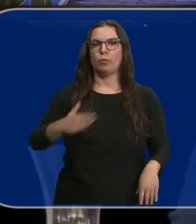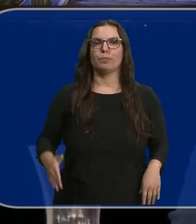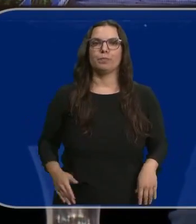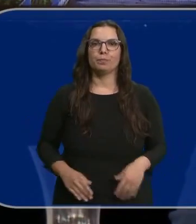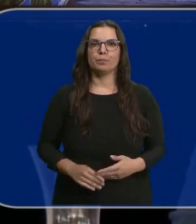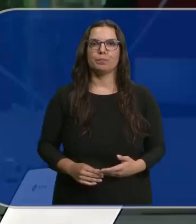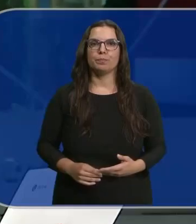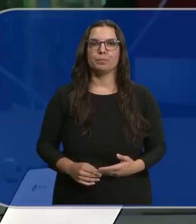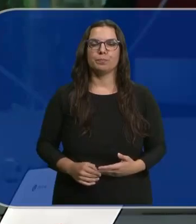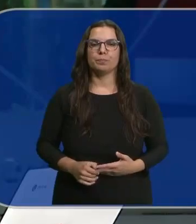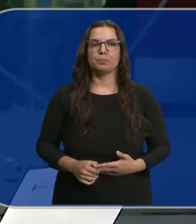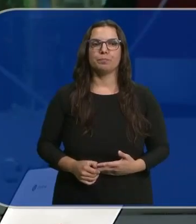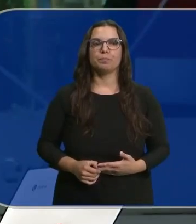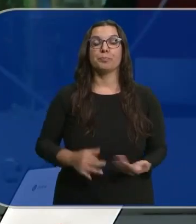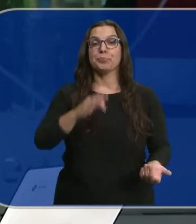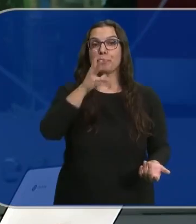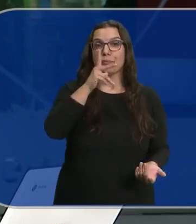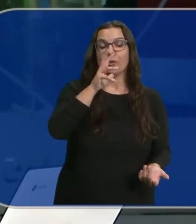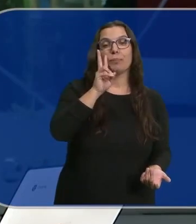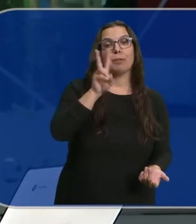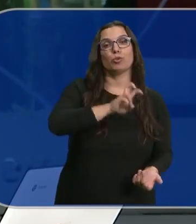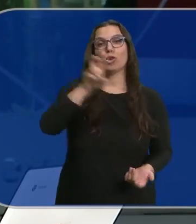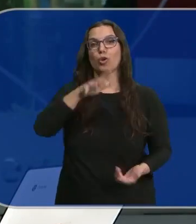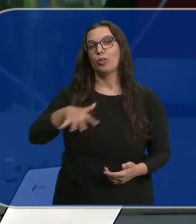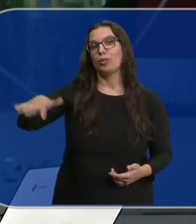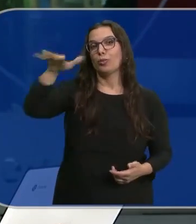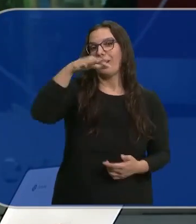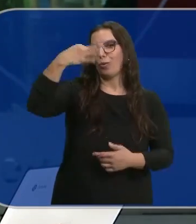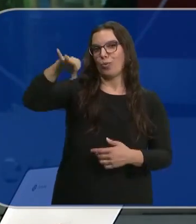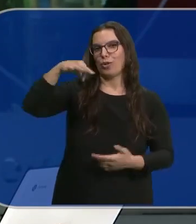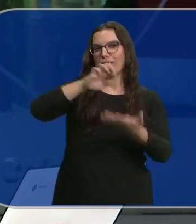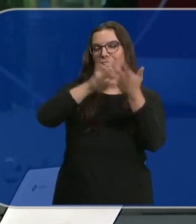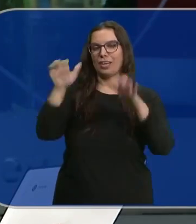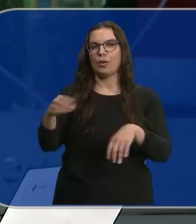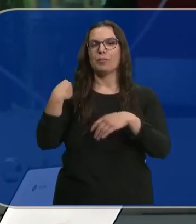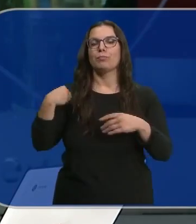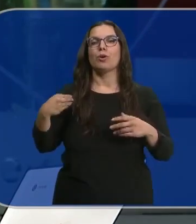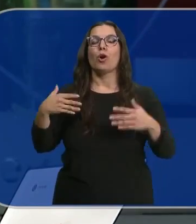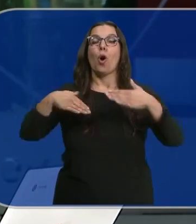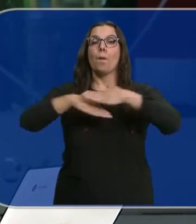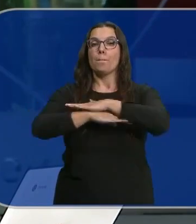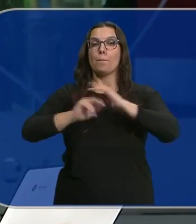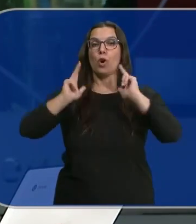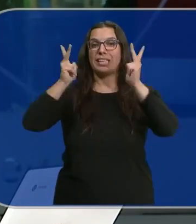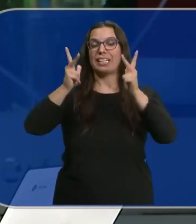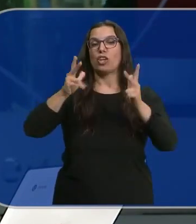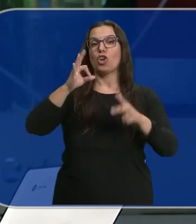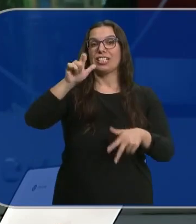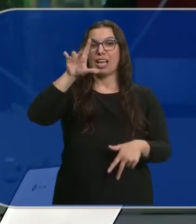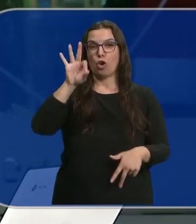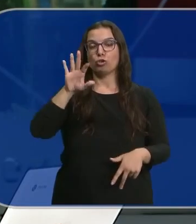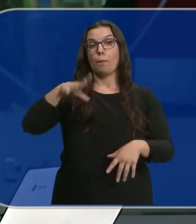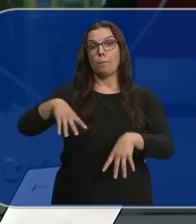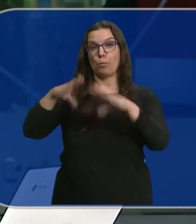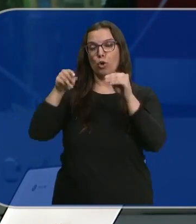patrimonio. Pues vamos a otro de esos lugares únicos de Castilla y León, el Monasterio de Silos, en Burgos. Allí se ha inaugurado hoy